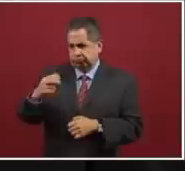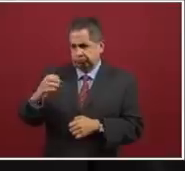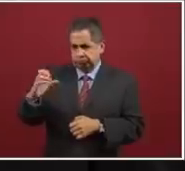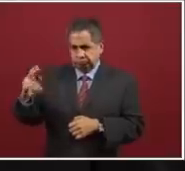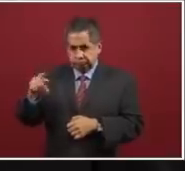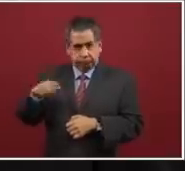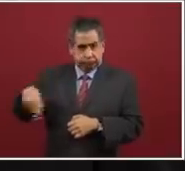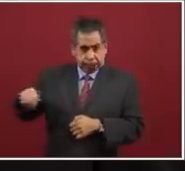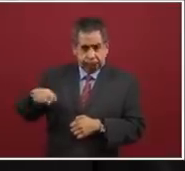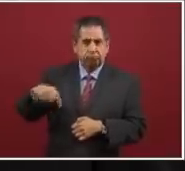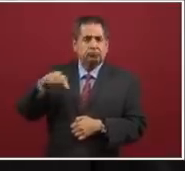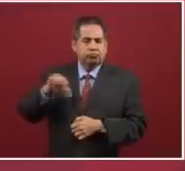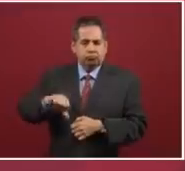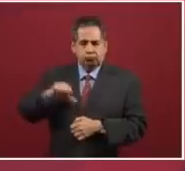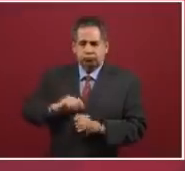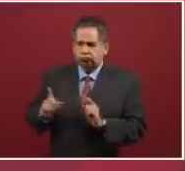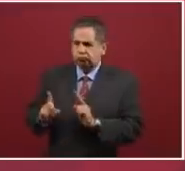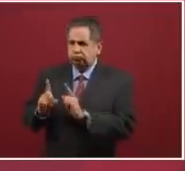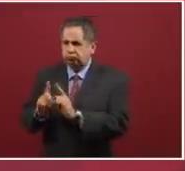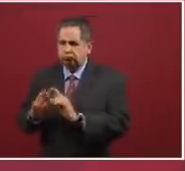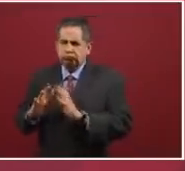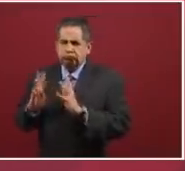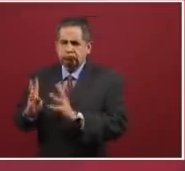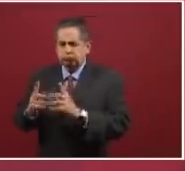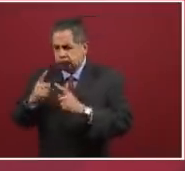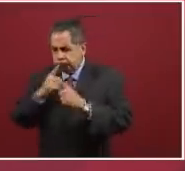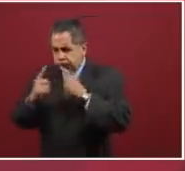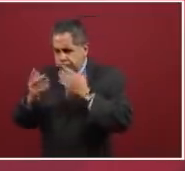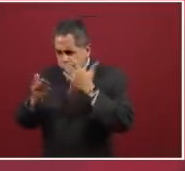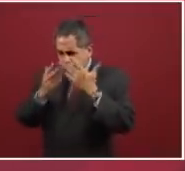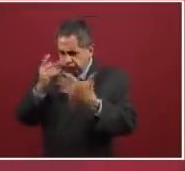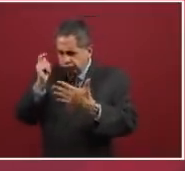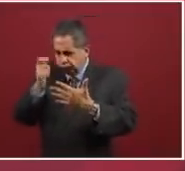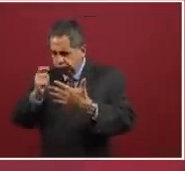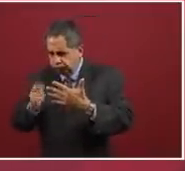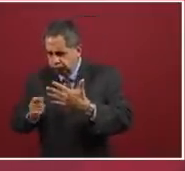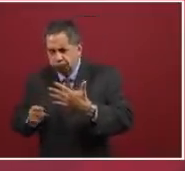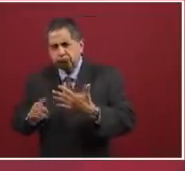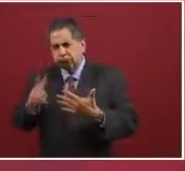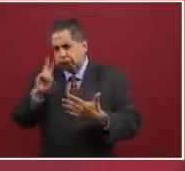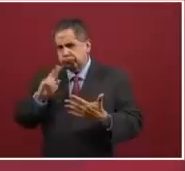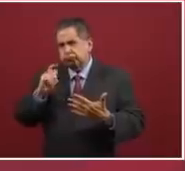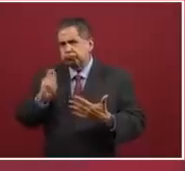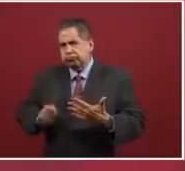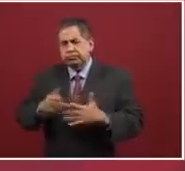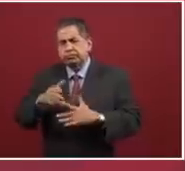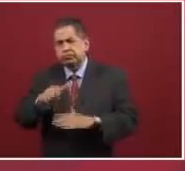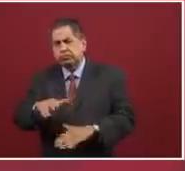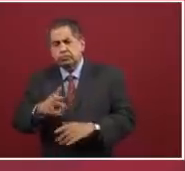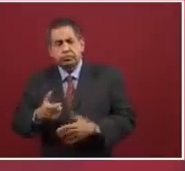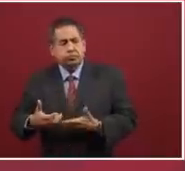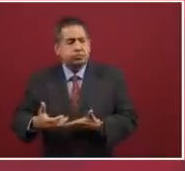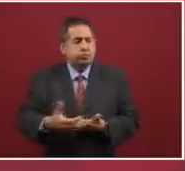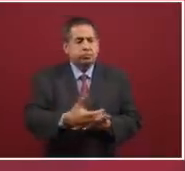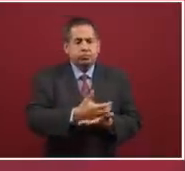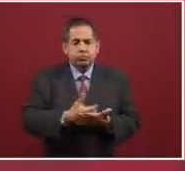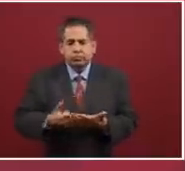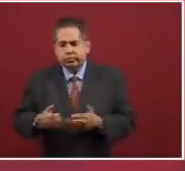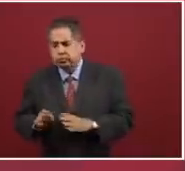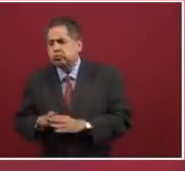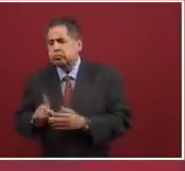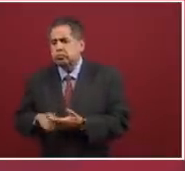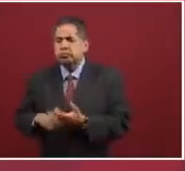a hacer un análisis sobre ingresos, cómo va